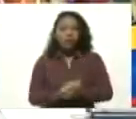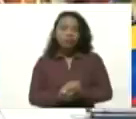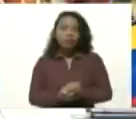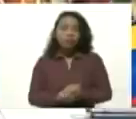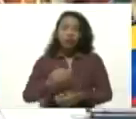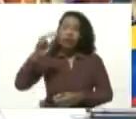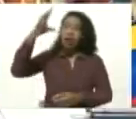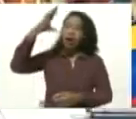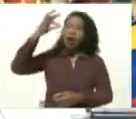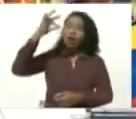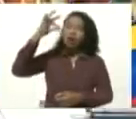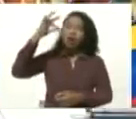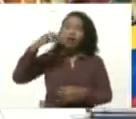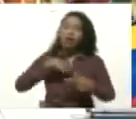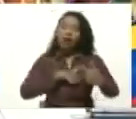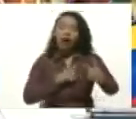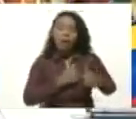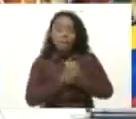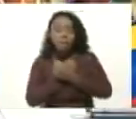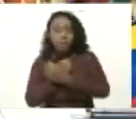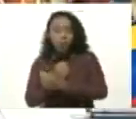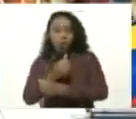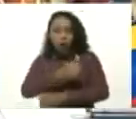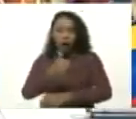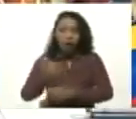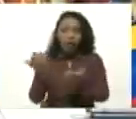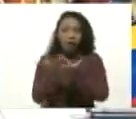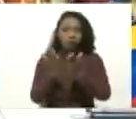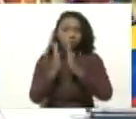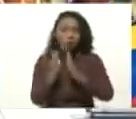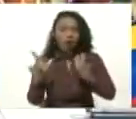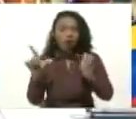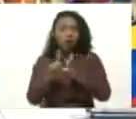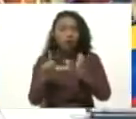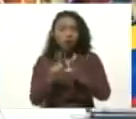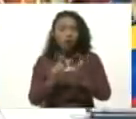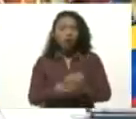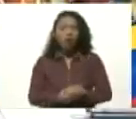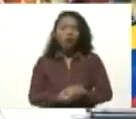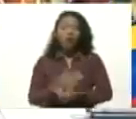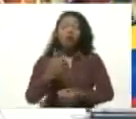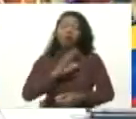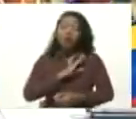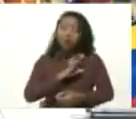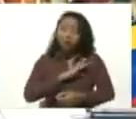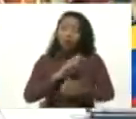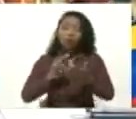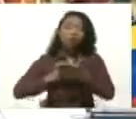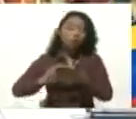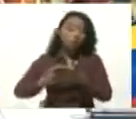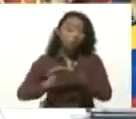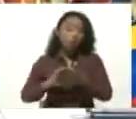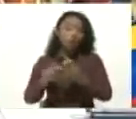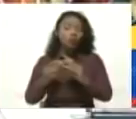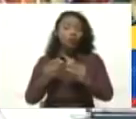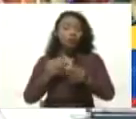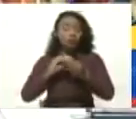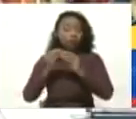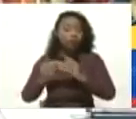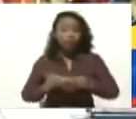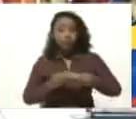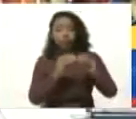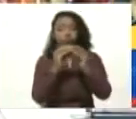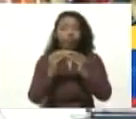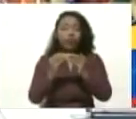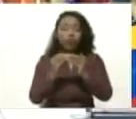gota de amor por cada escuela, por cada liceo. Tenemos que recuperarlos. Ahora que abren, lo que no se hayan recuperado,